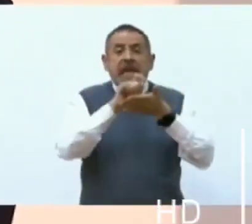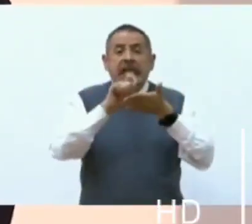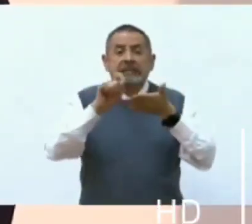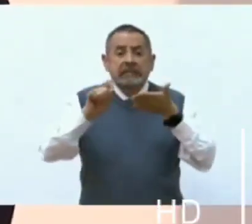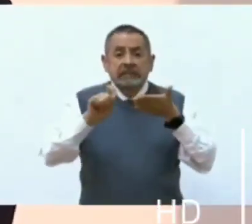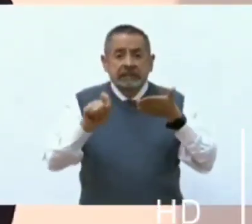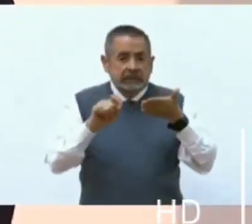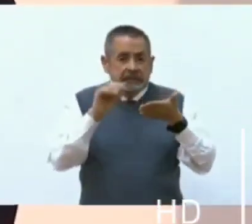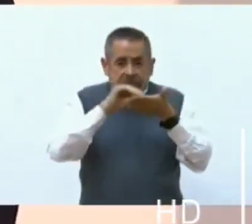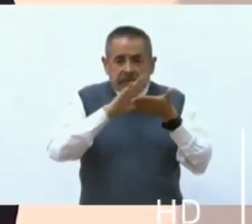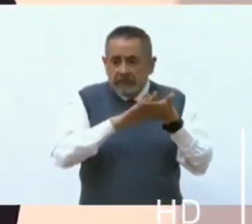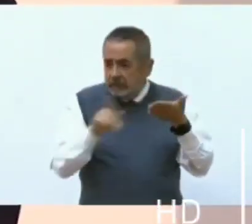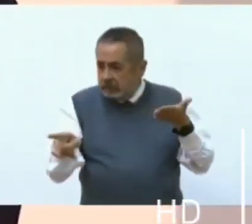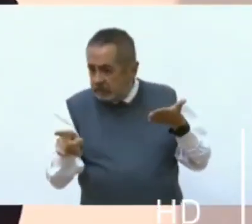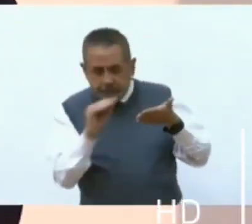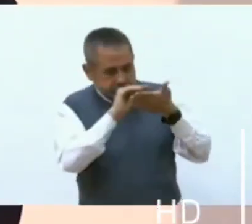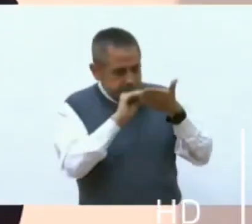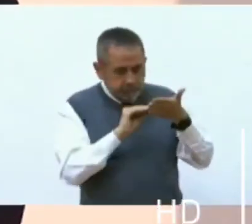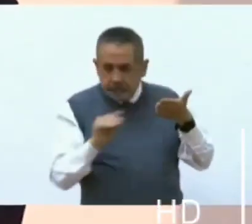hemos homologado